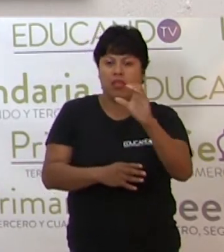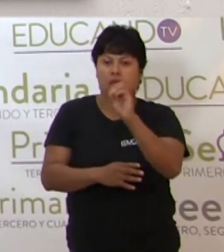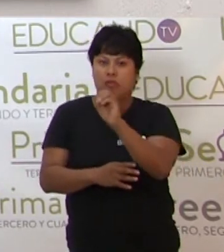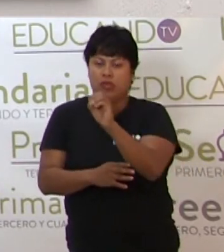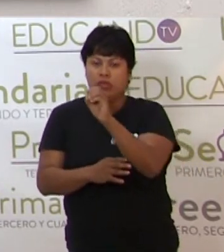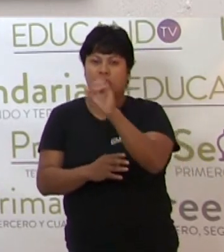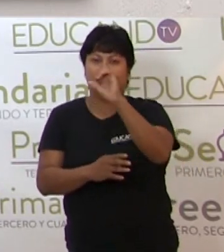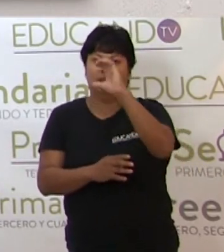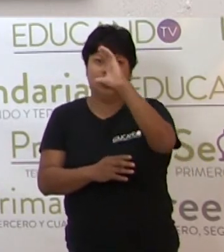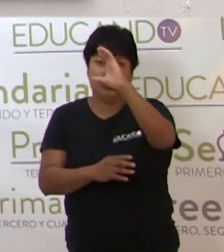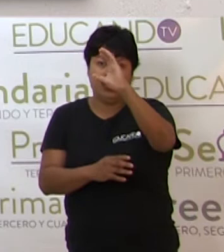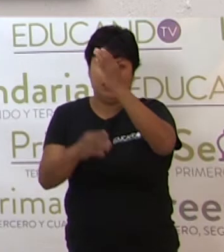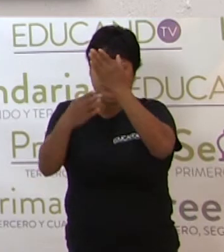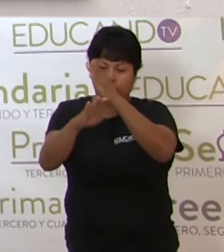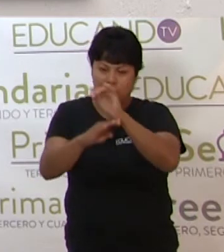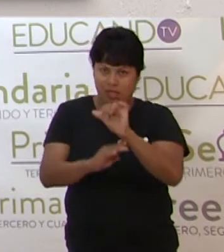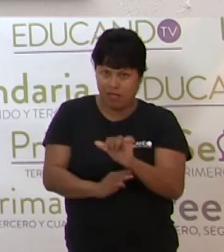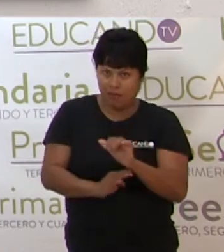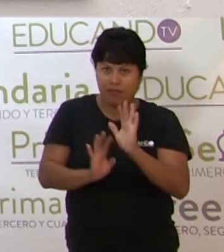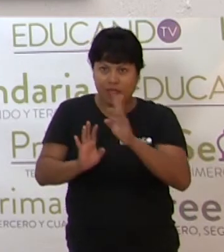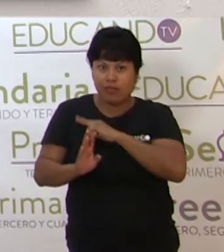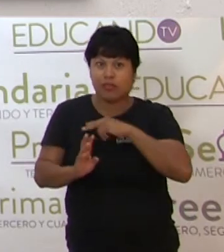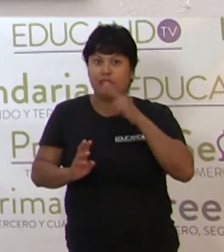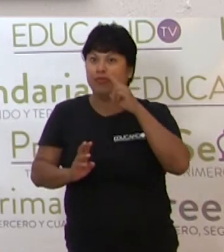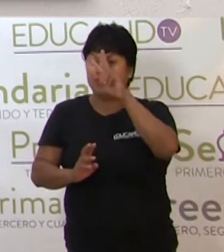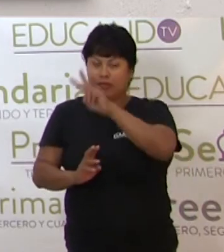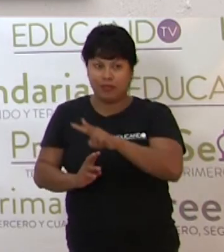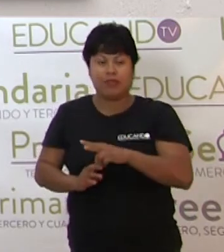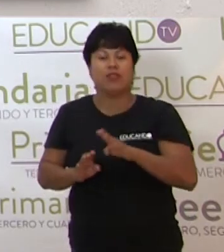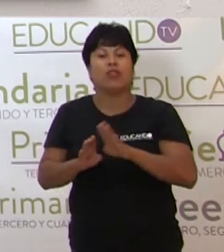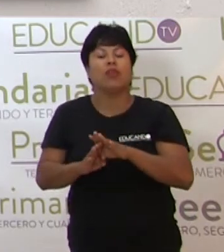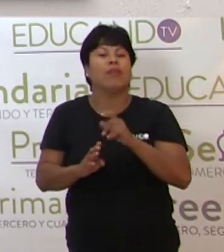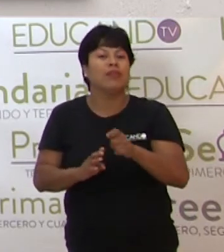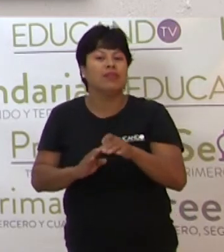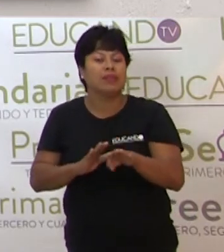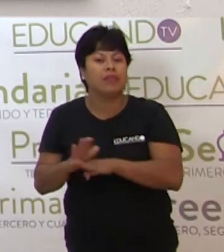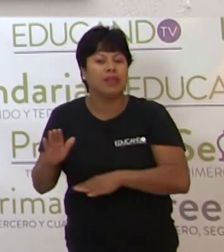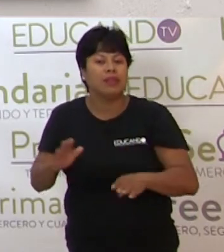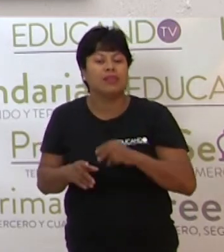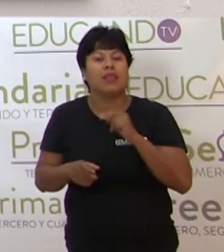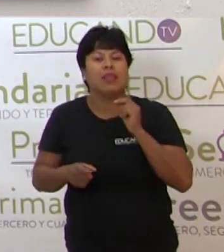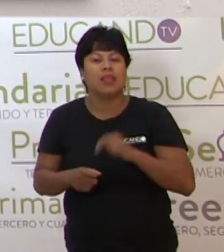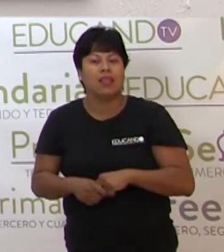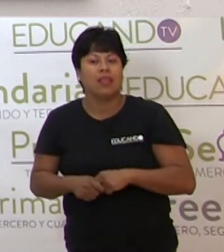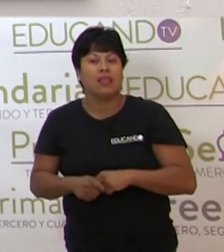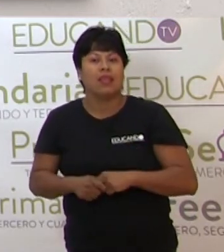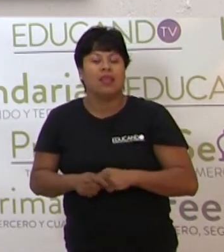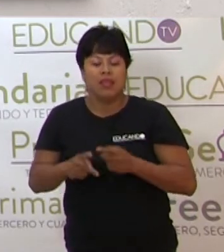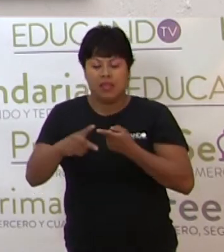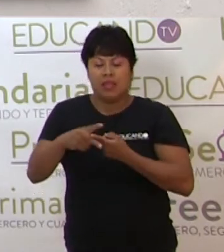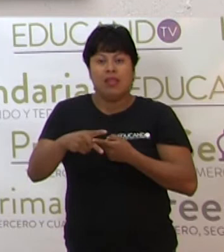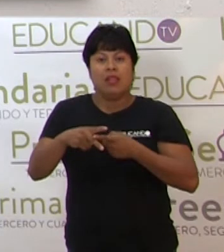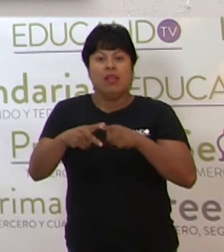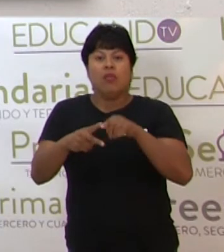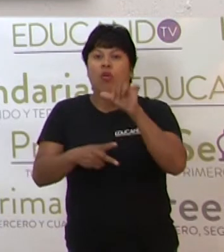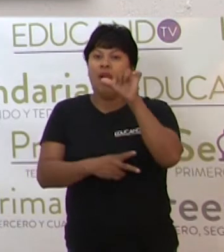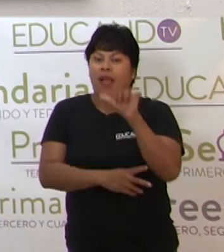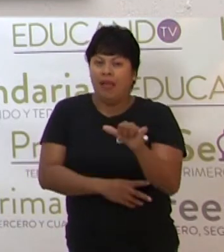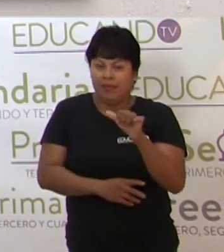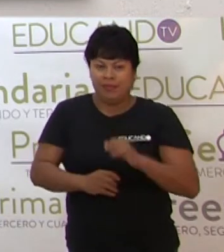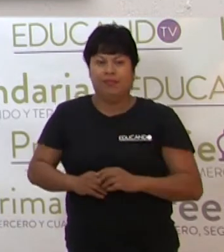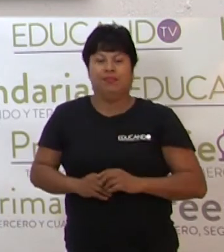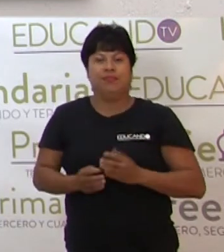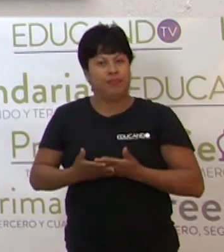sobre A. ¿Sí? Ya definimos las funciones con base en el ángulo A.